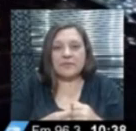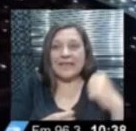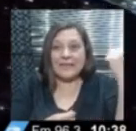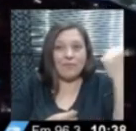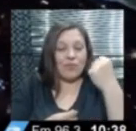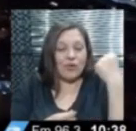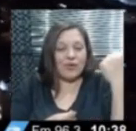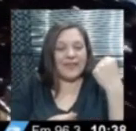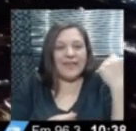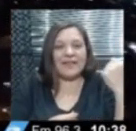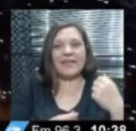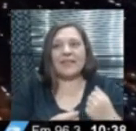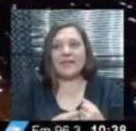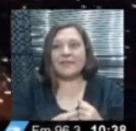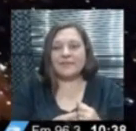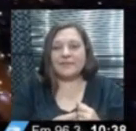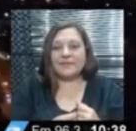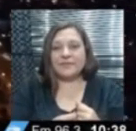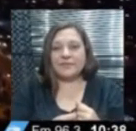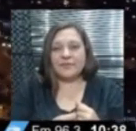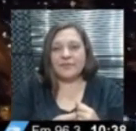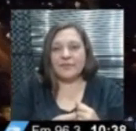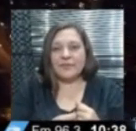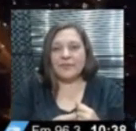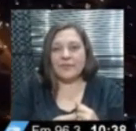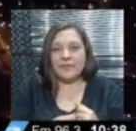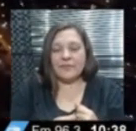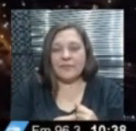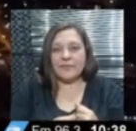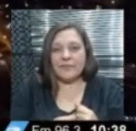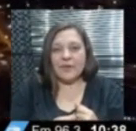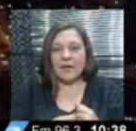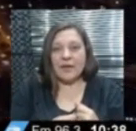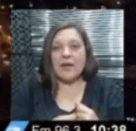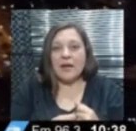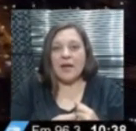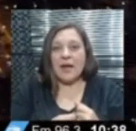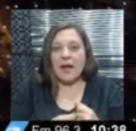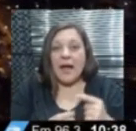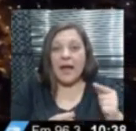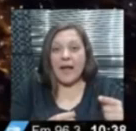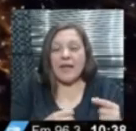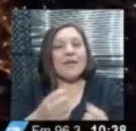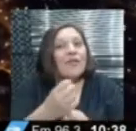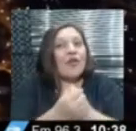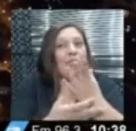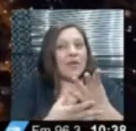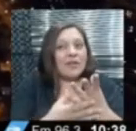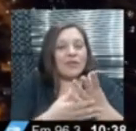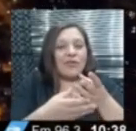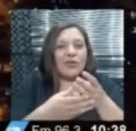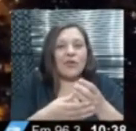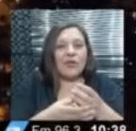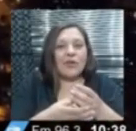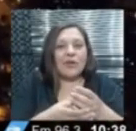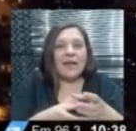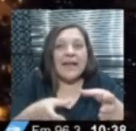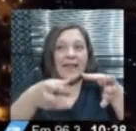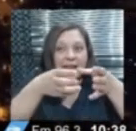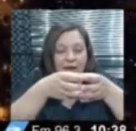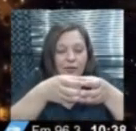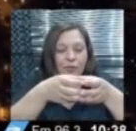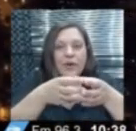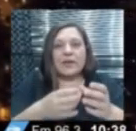fua de Guinea ecuatorial a qui le mand un gran saludo eh él es el mentor de todo esto y